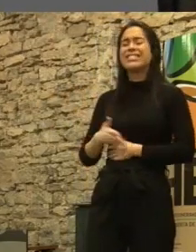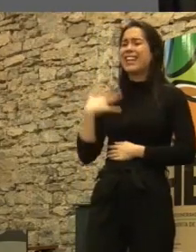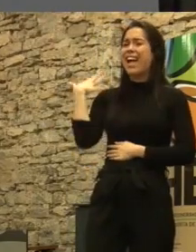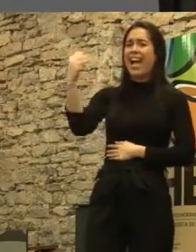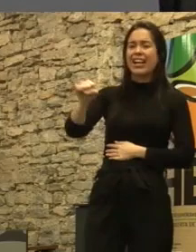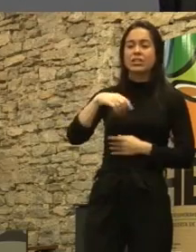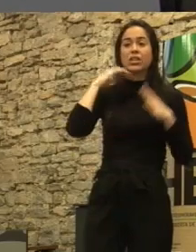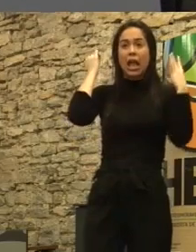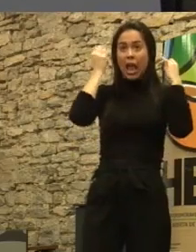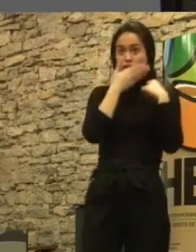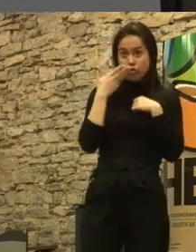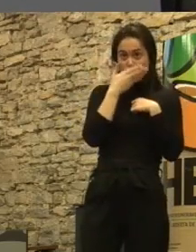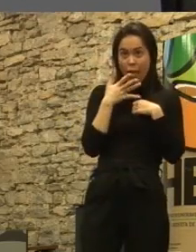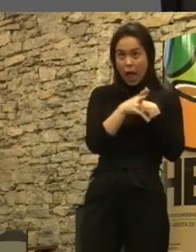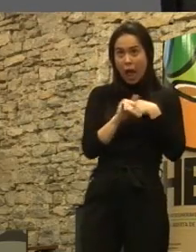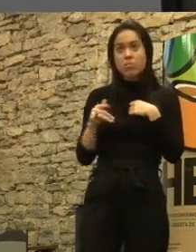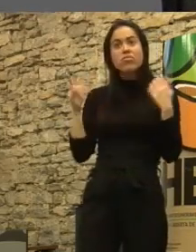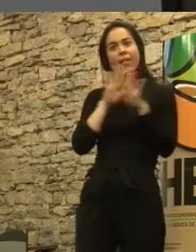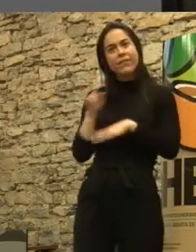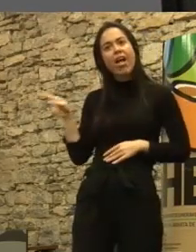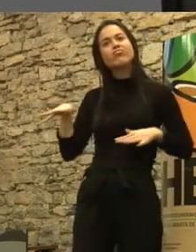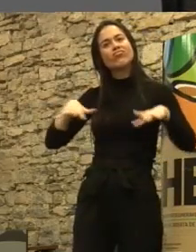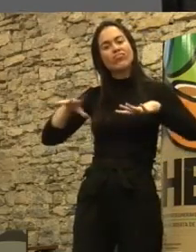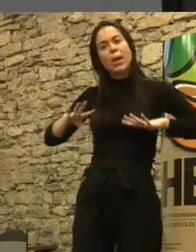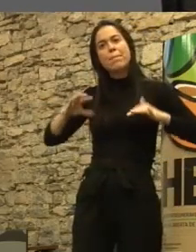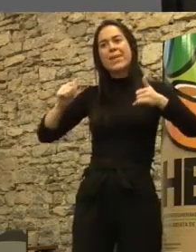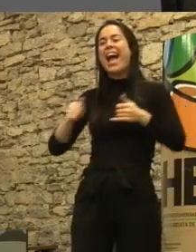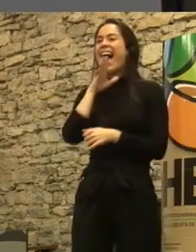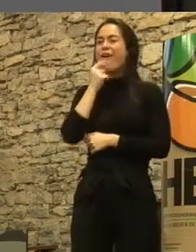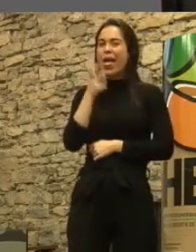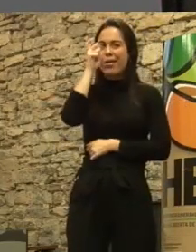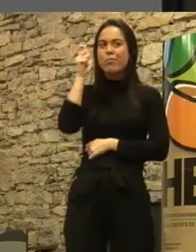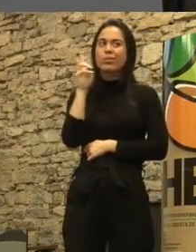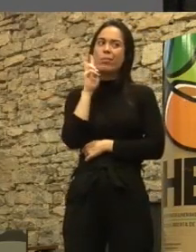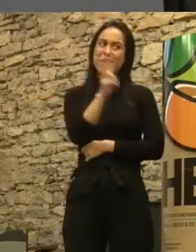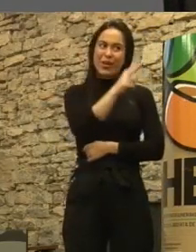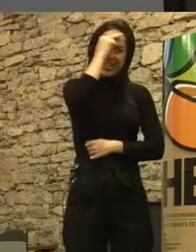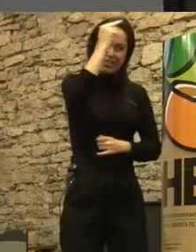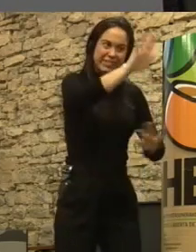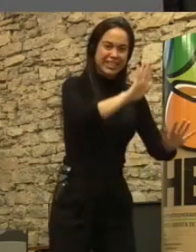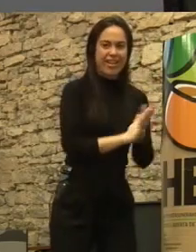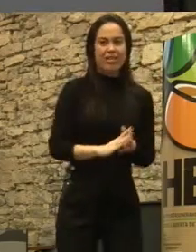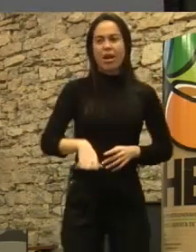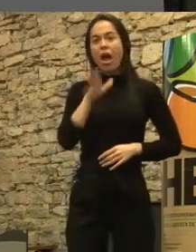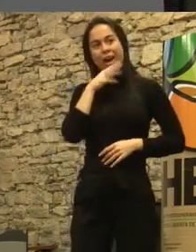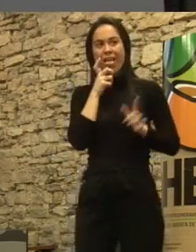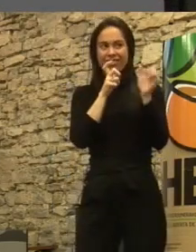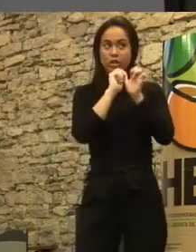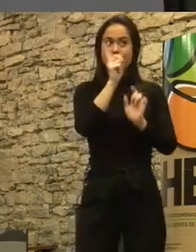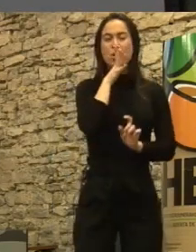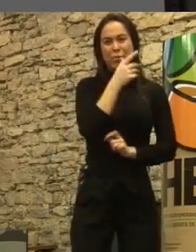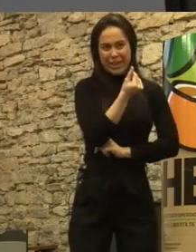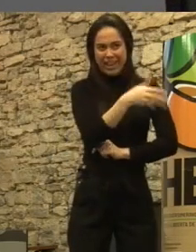las escuelas y naturalmente es una emprendedora, con lo cual ahora los pueblos las miran de otra manera, con mucho más respeto, porque facturan dinero,